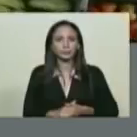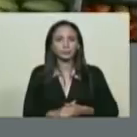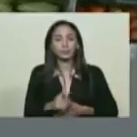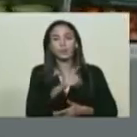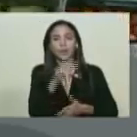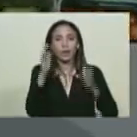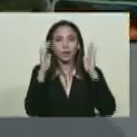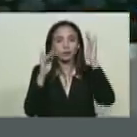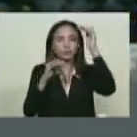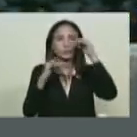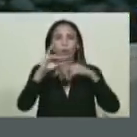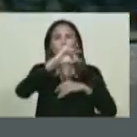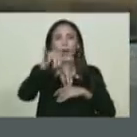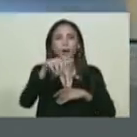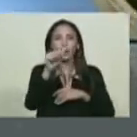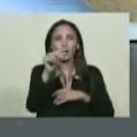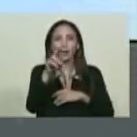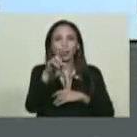atención Javier,